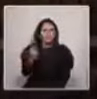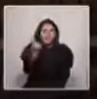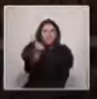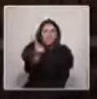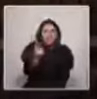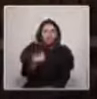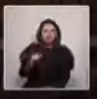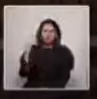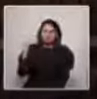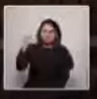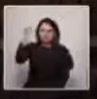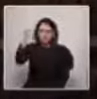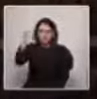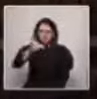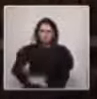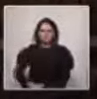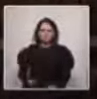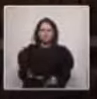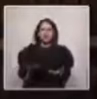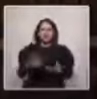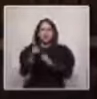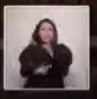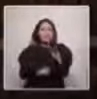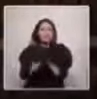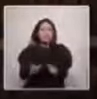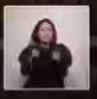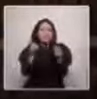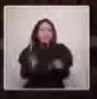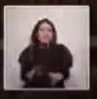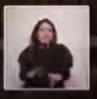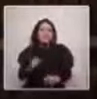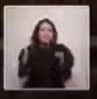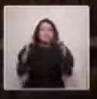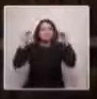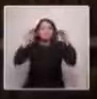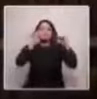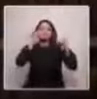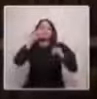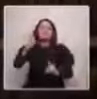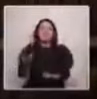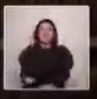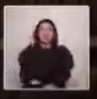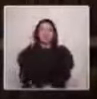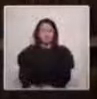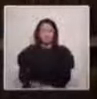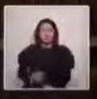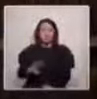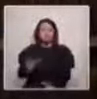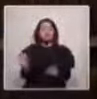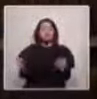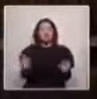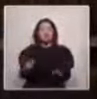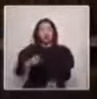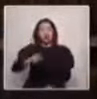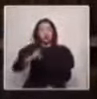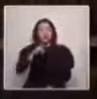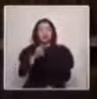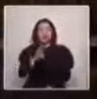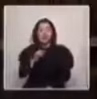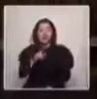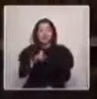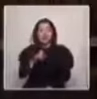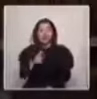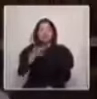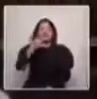dinero y al poder. Perdón, y cómo la gente es capaz de perder sus privilegios con tal de obtenerlos. Señora Montealegre, estamos refiriéndonos a un tema que son